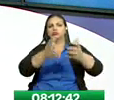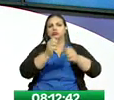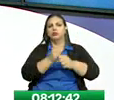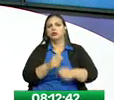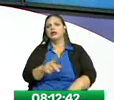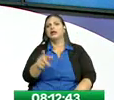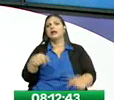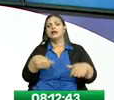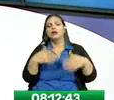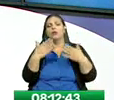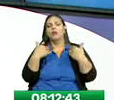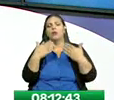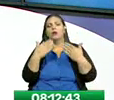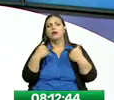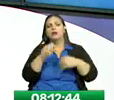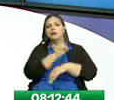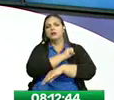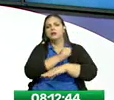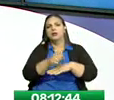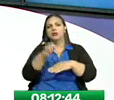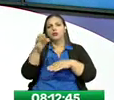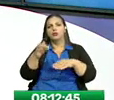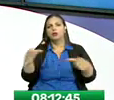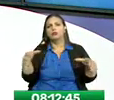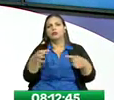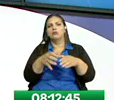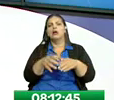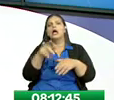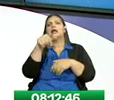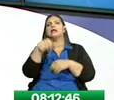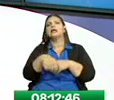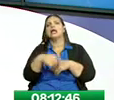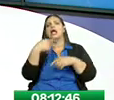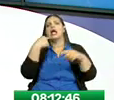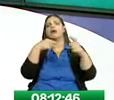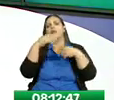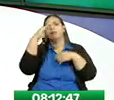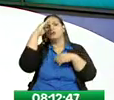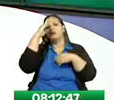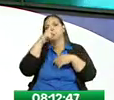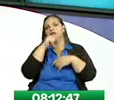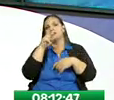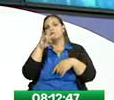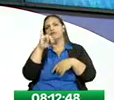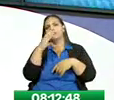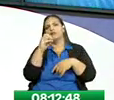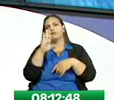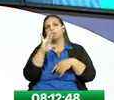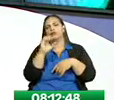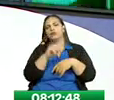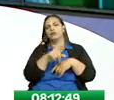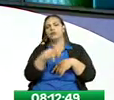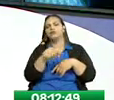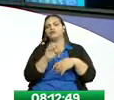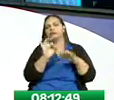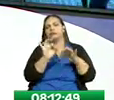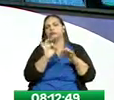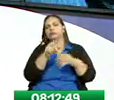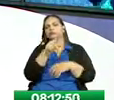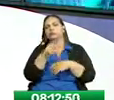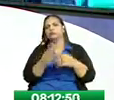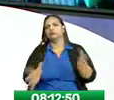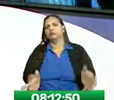Arauz aquí en la zona 8 y para los otros que son jefes de zona. Porque el éxito de ellos, del éxito de ellos depende de nuestra